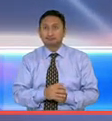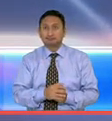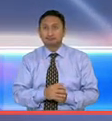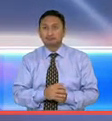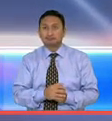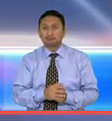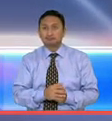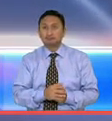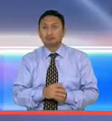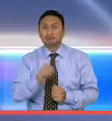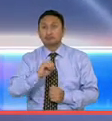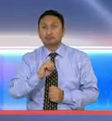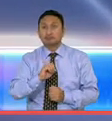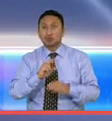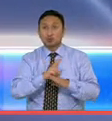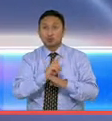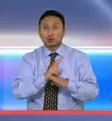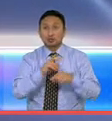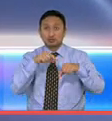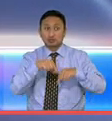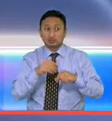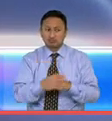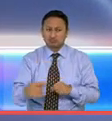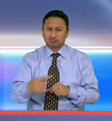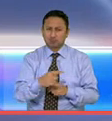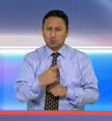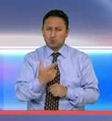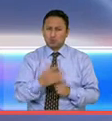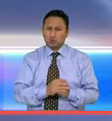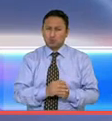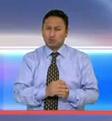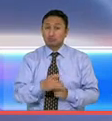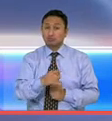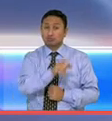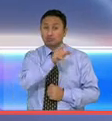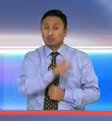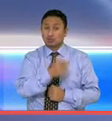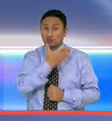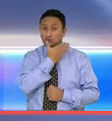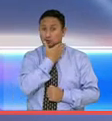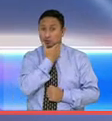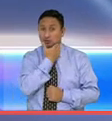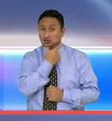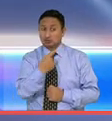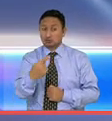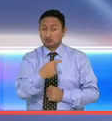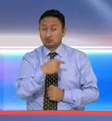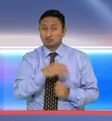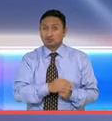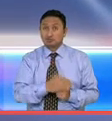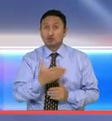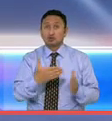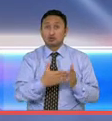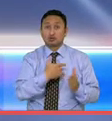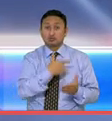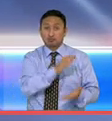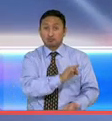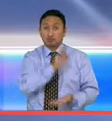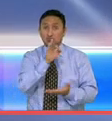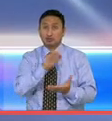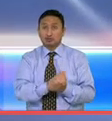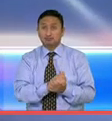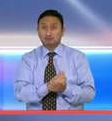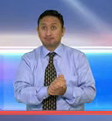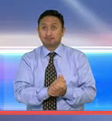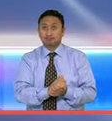que han sido utilizados de mala manera y que son dolosos y con el ánimo injuriandi que llevo en contra de mi representado. De allí habrá